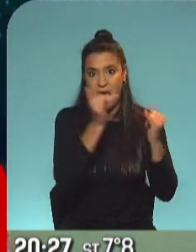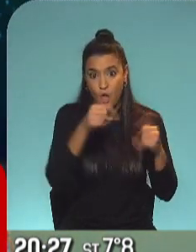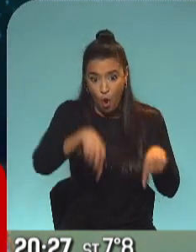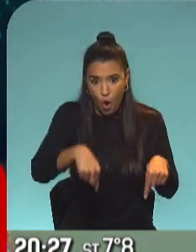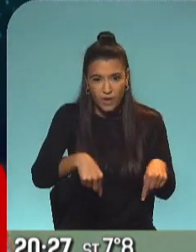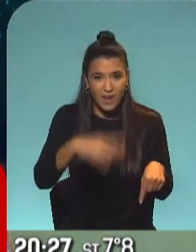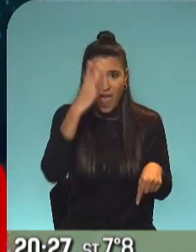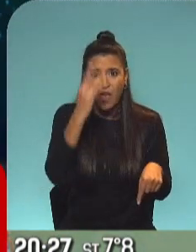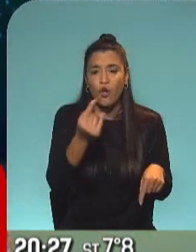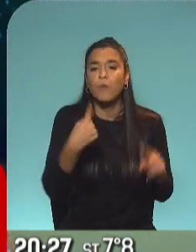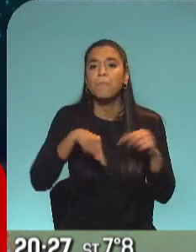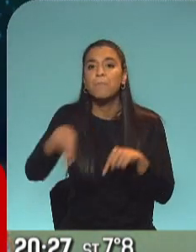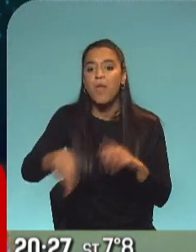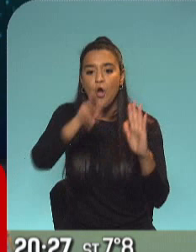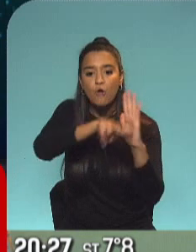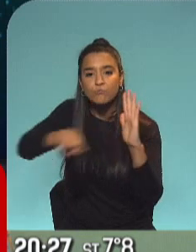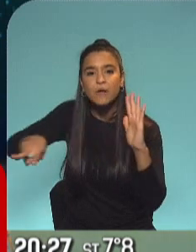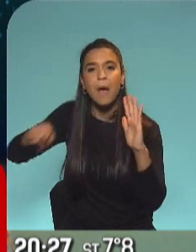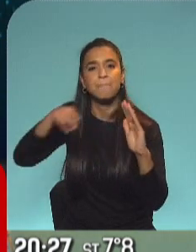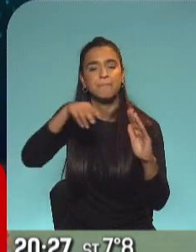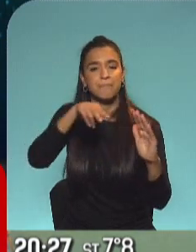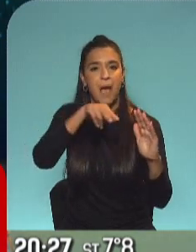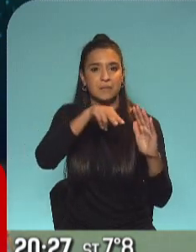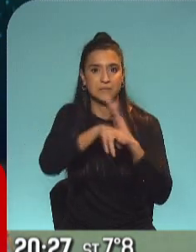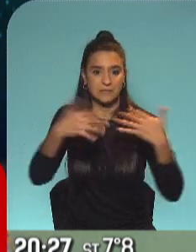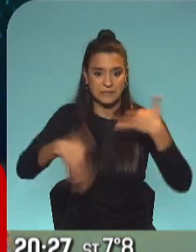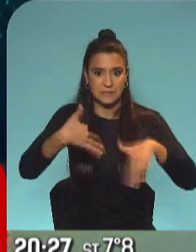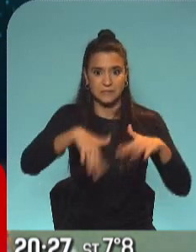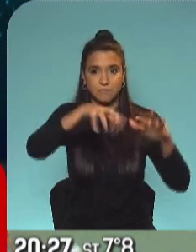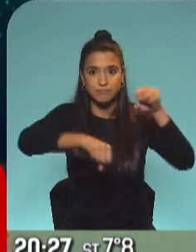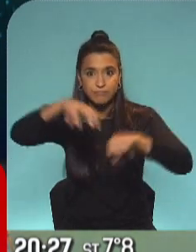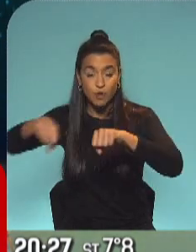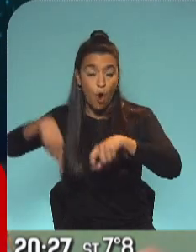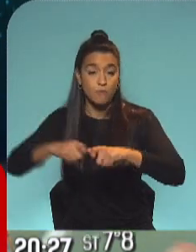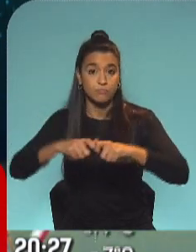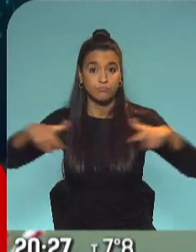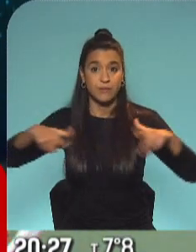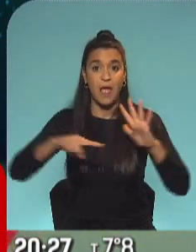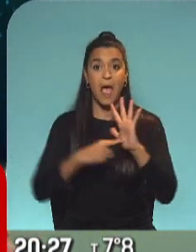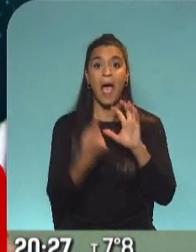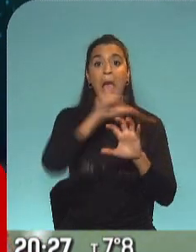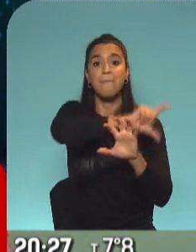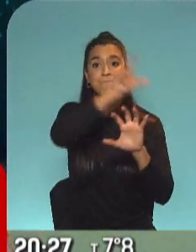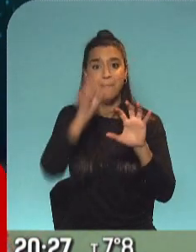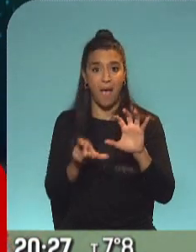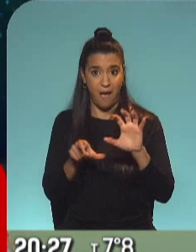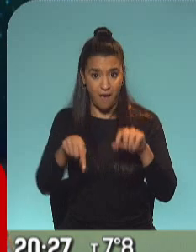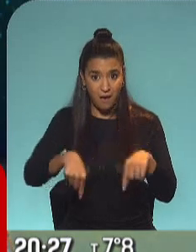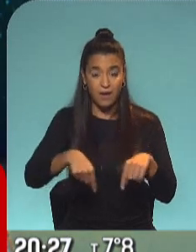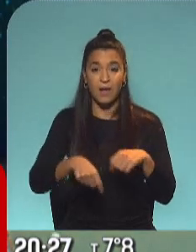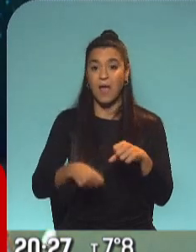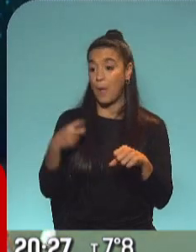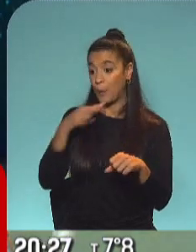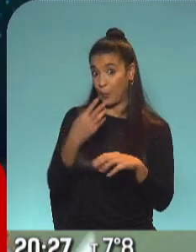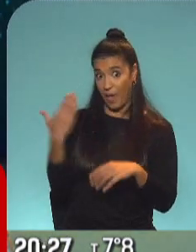le hablaban de la ocupación de camas de terapia intensiva, hoy se ha visto un incremento en el AMBA sobre todo. Hasta el viernes era